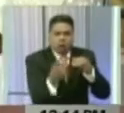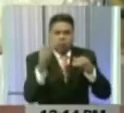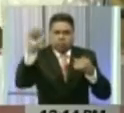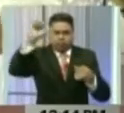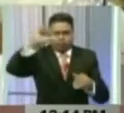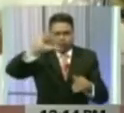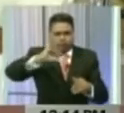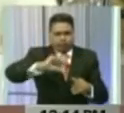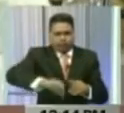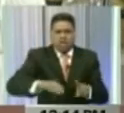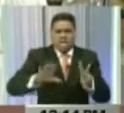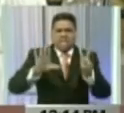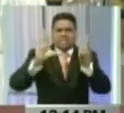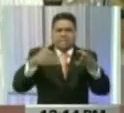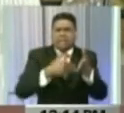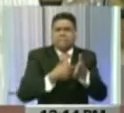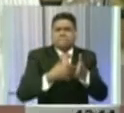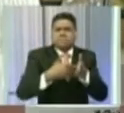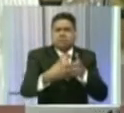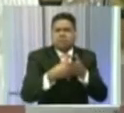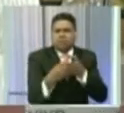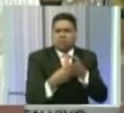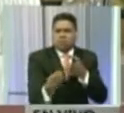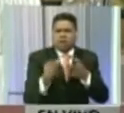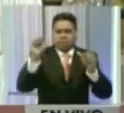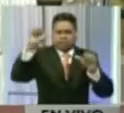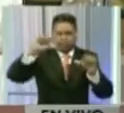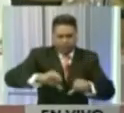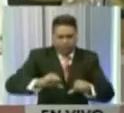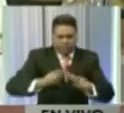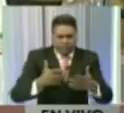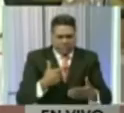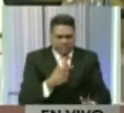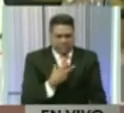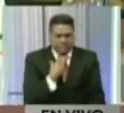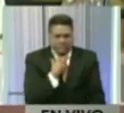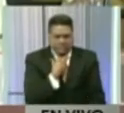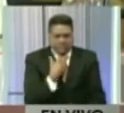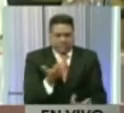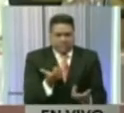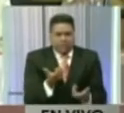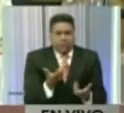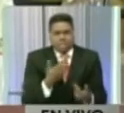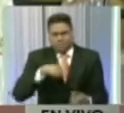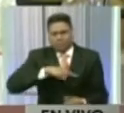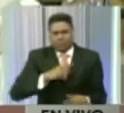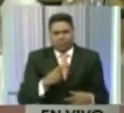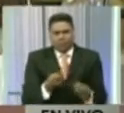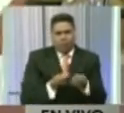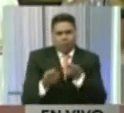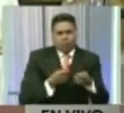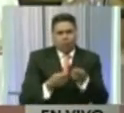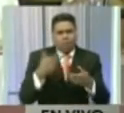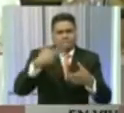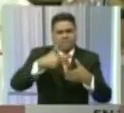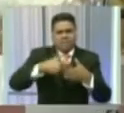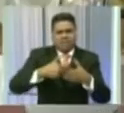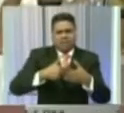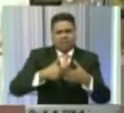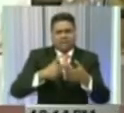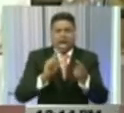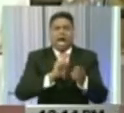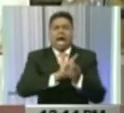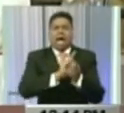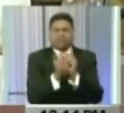7.000 millones de dólares. No teníamos cómo pagar nómina, estábamos tumbados. Pero como ya teníamos el control de PDVSA, se hizo una reingeniería